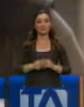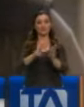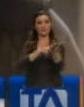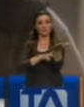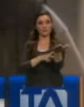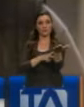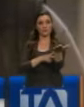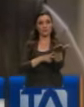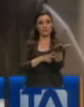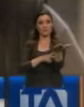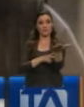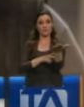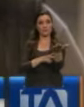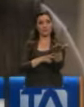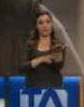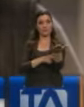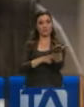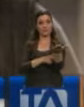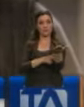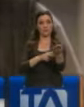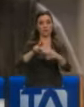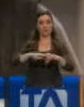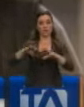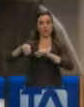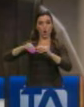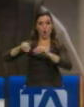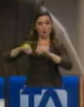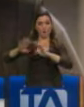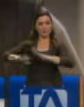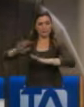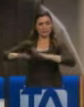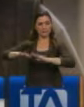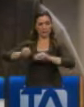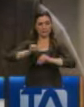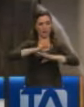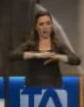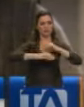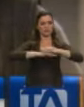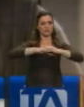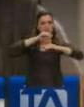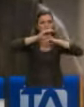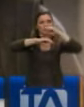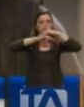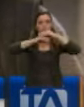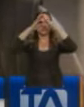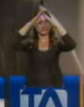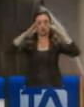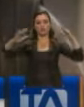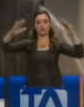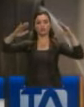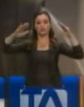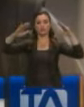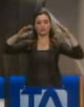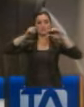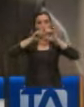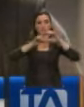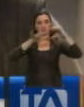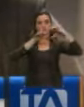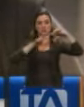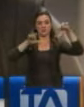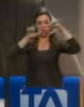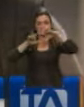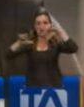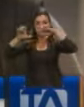tradicional, construido de adobe, piso de tierra, de techo de barras,